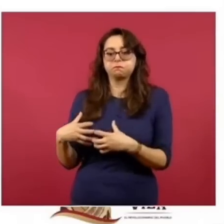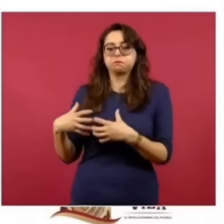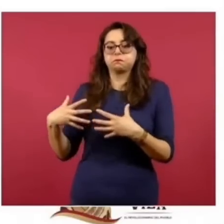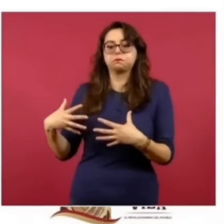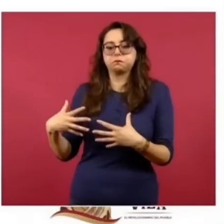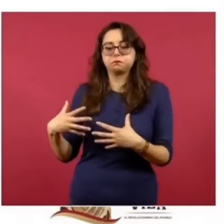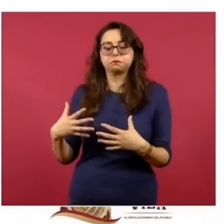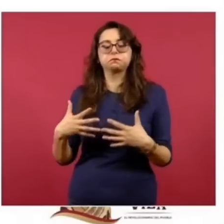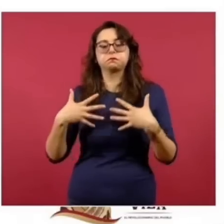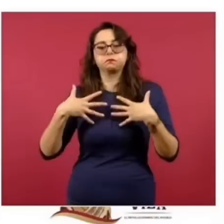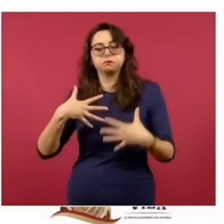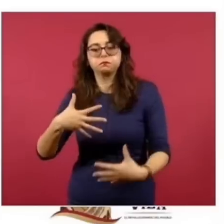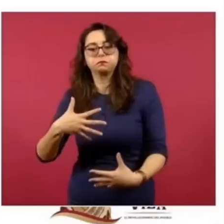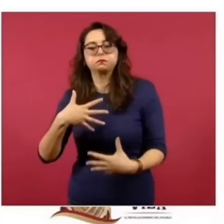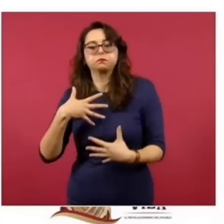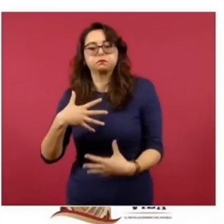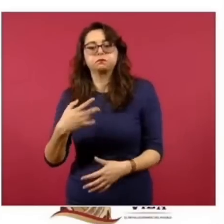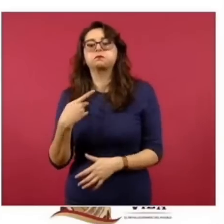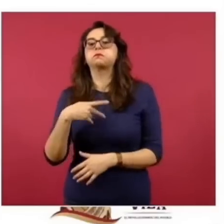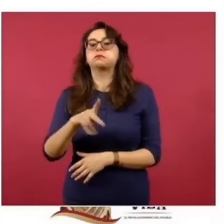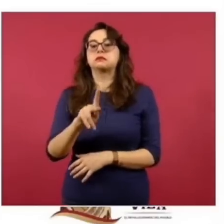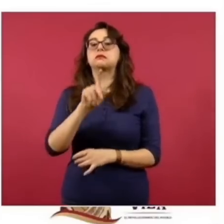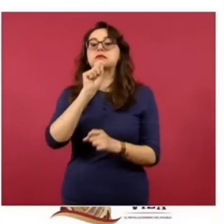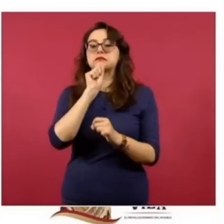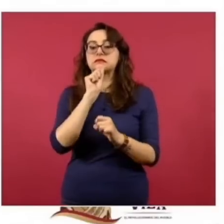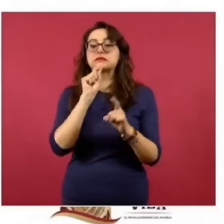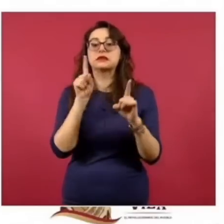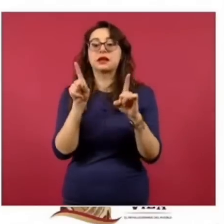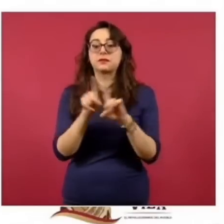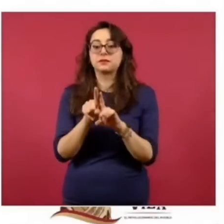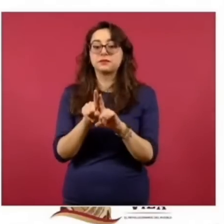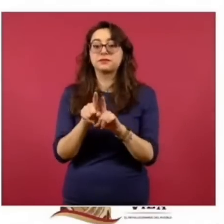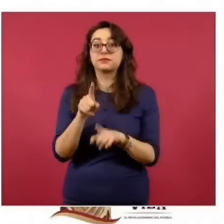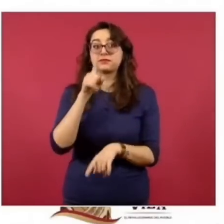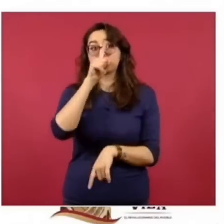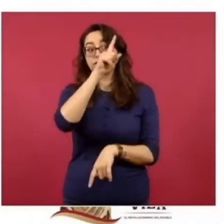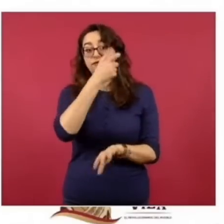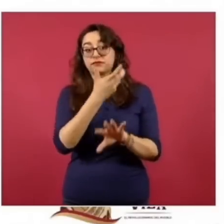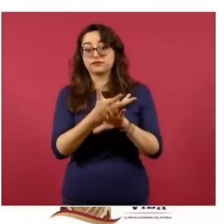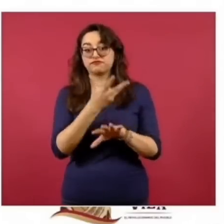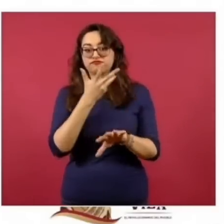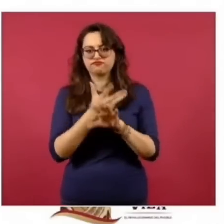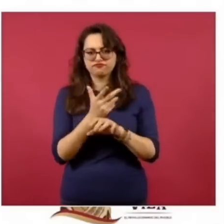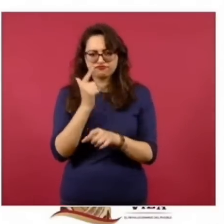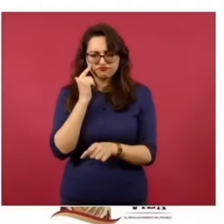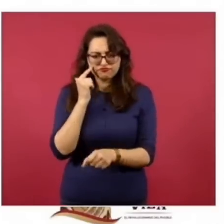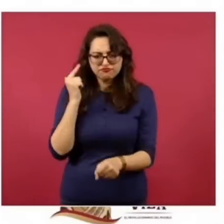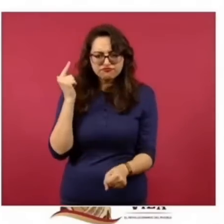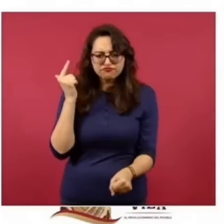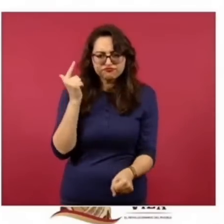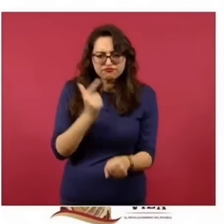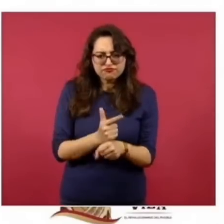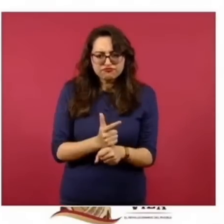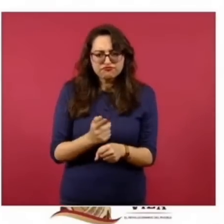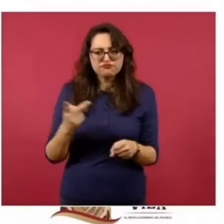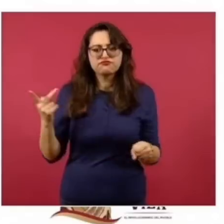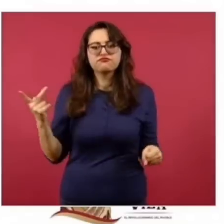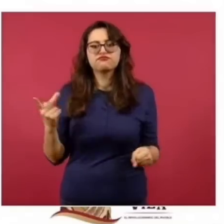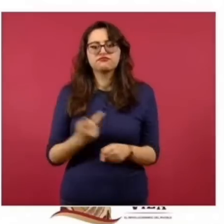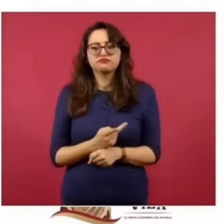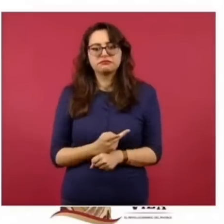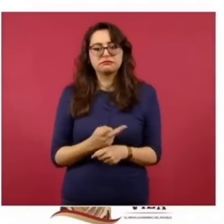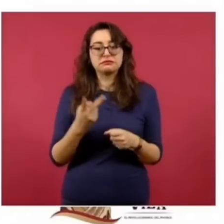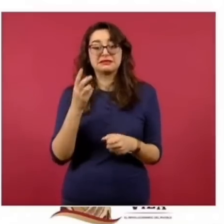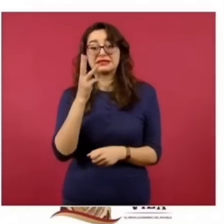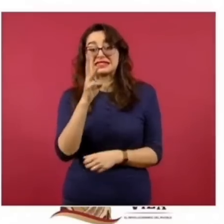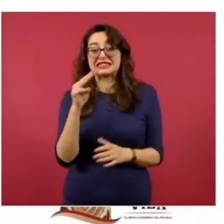también recordarán ustedes que hace unos 4 o 5 años se presentó en Estados Unidos un brote epidémico de que alcanzó